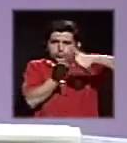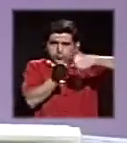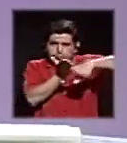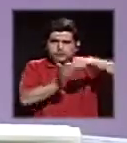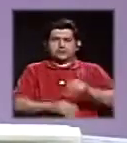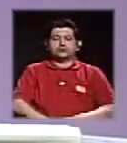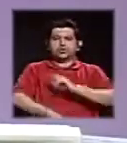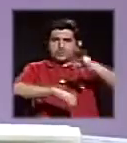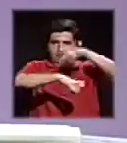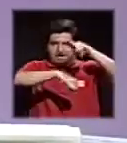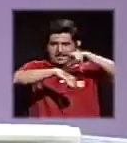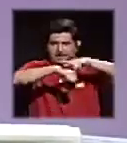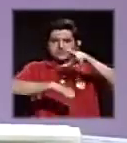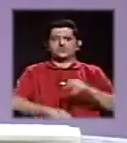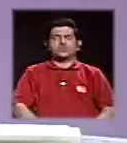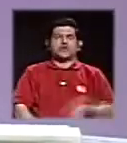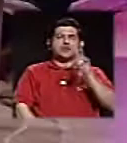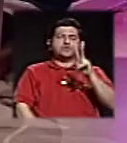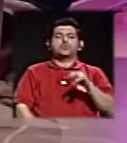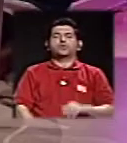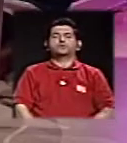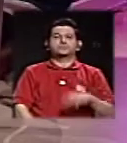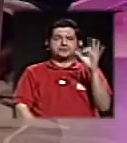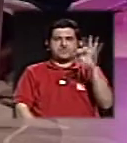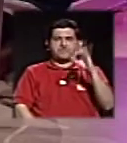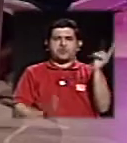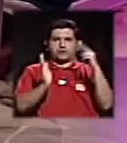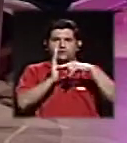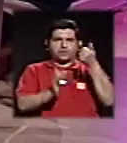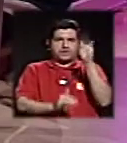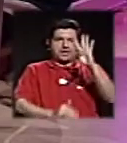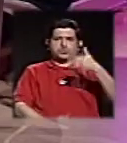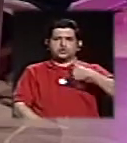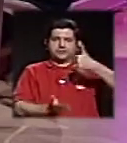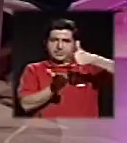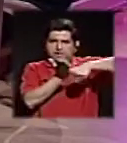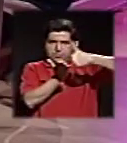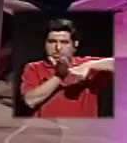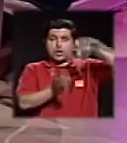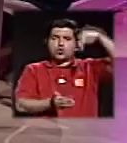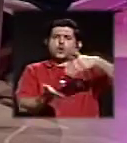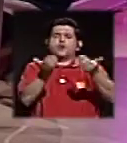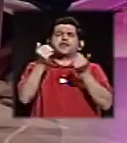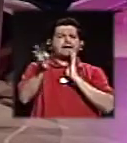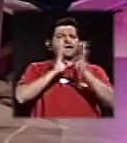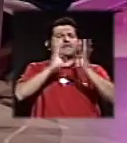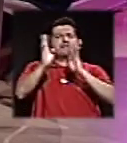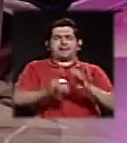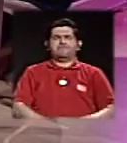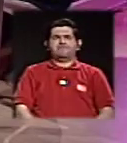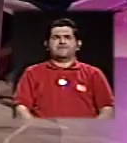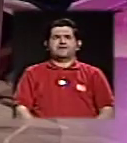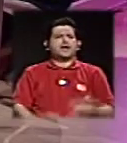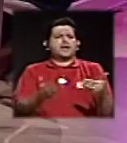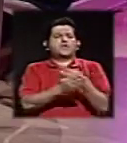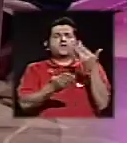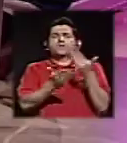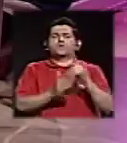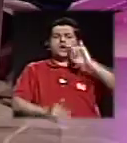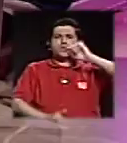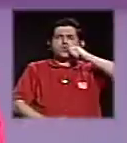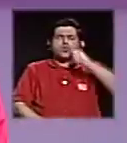nacional en el 2 de febrero del 2014 tendremos elecciones y hoy queremos conversar sobre qué hay de nuevo en